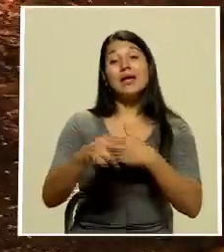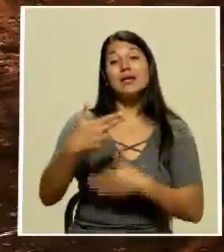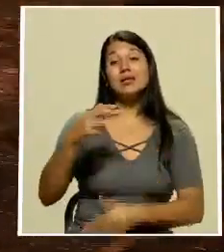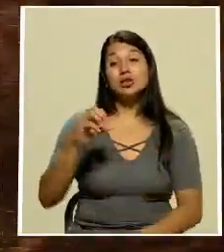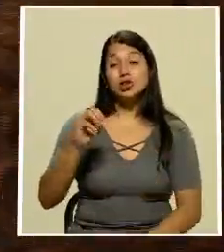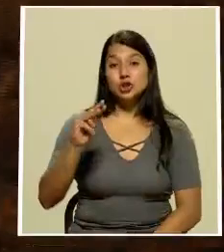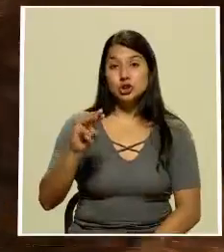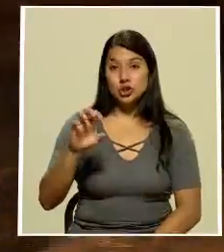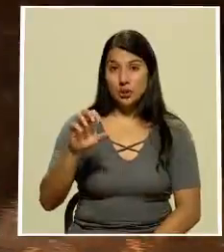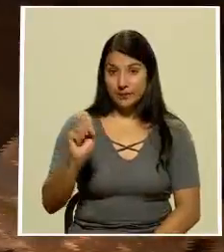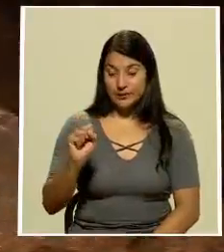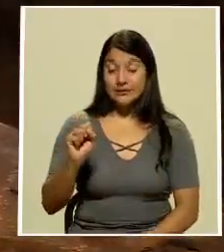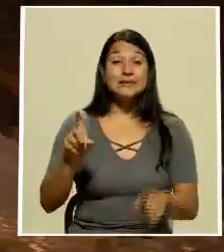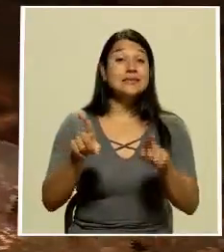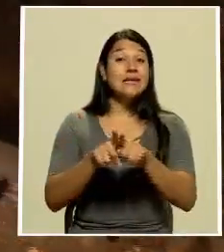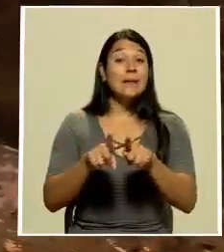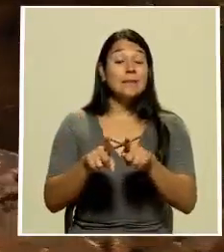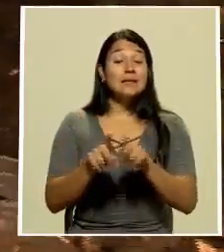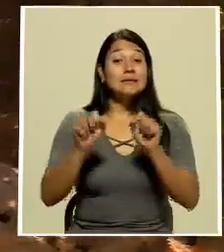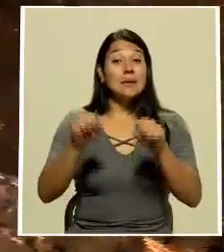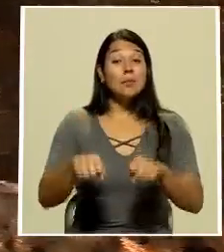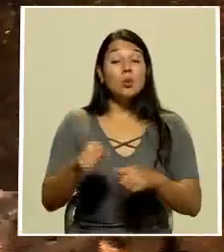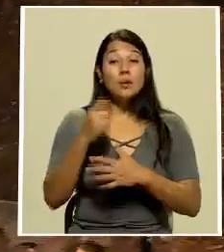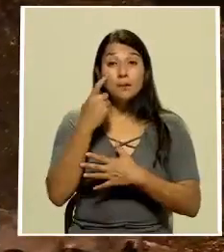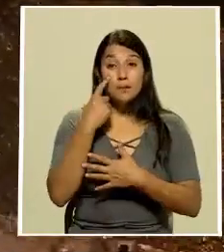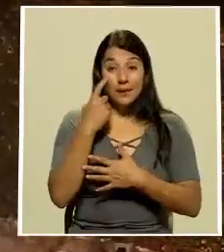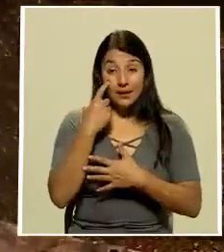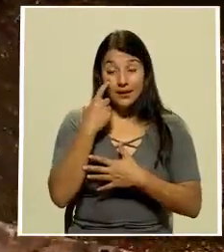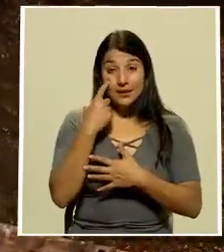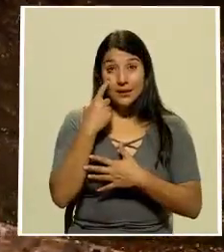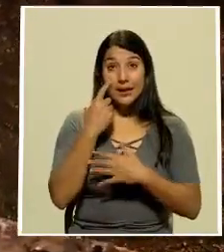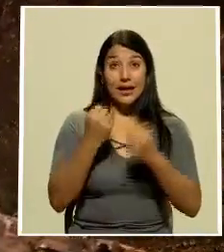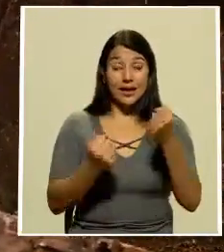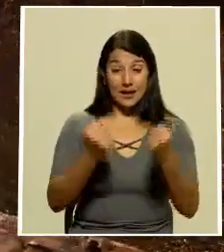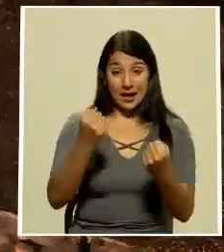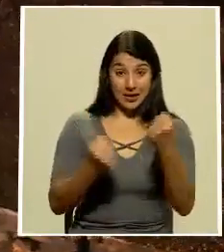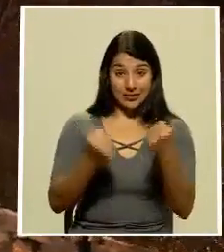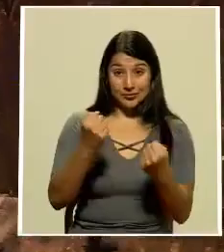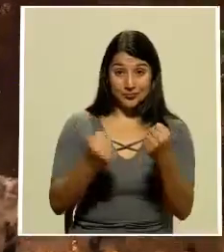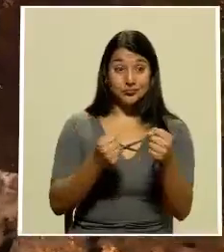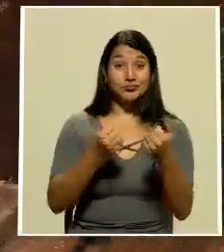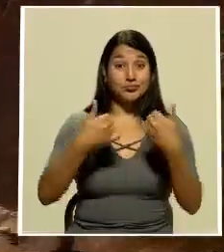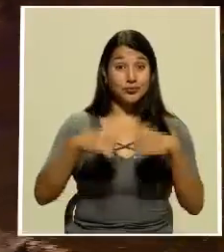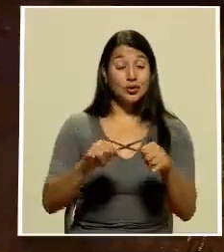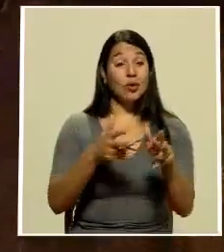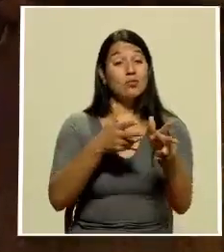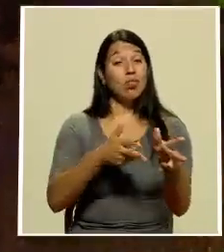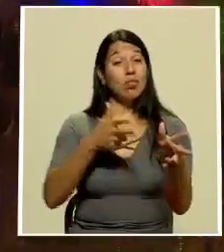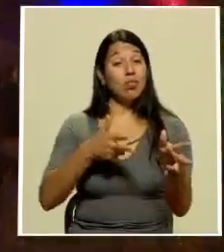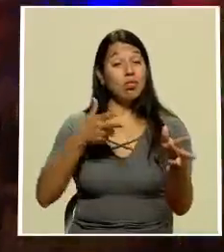Chomes. También se ven en la cantidad de vehículos que se encuentran en este